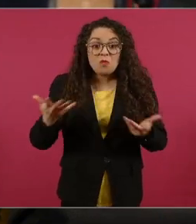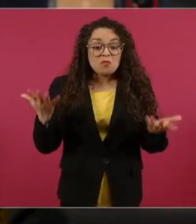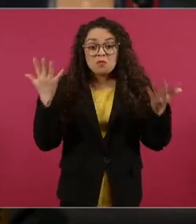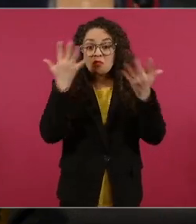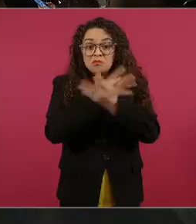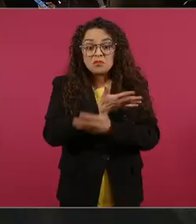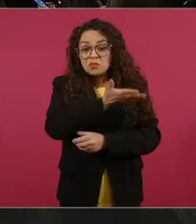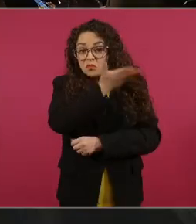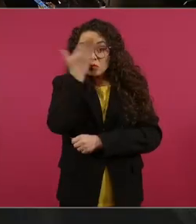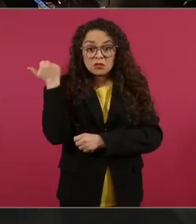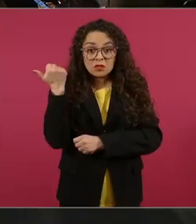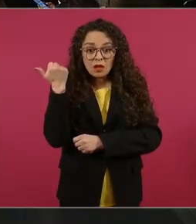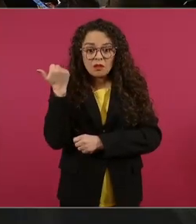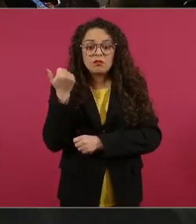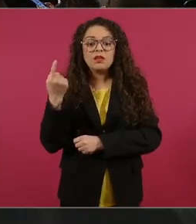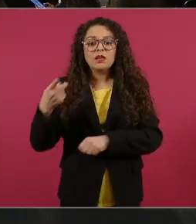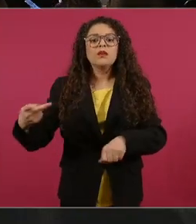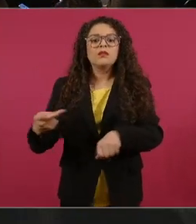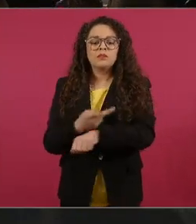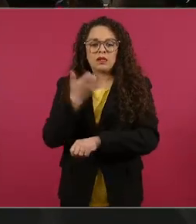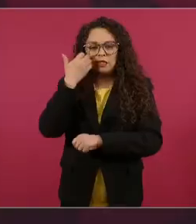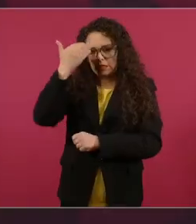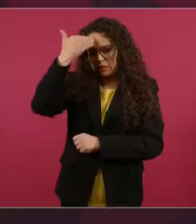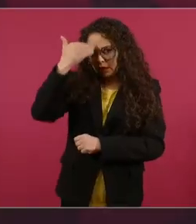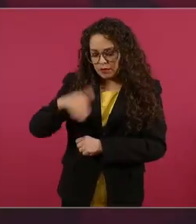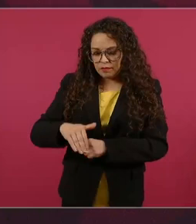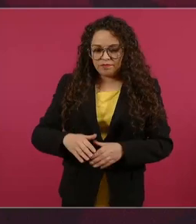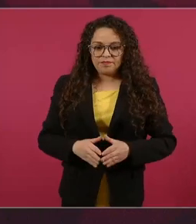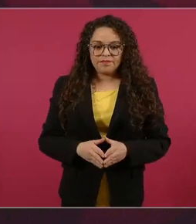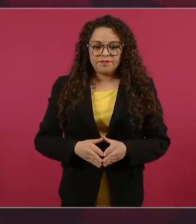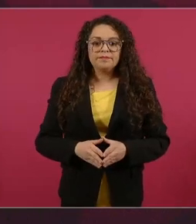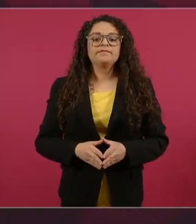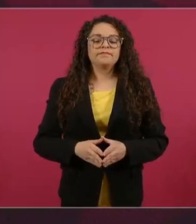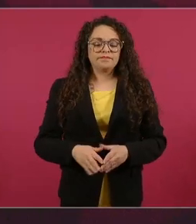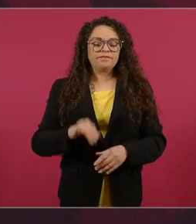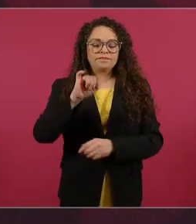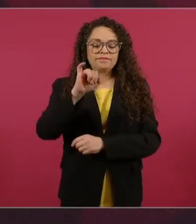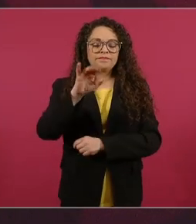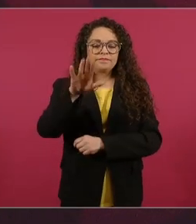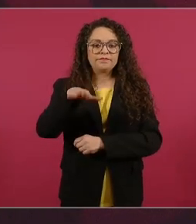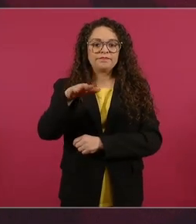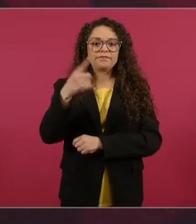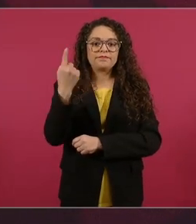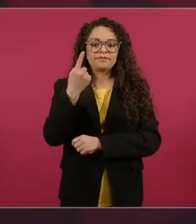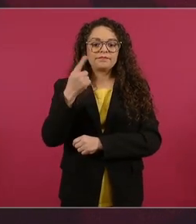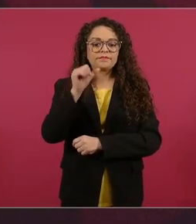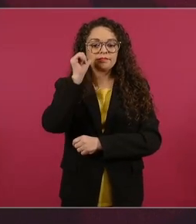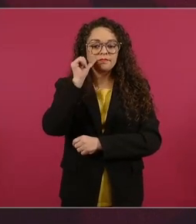país. Sí, el caso del asesinato de esta